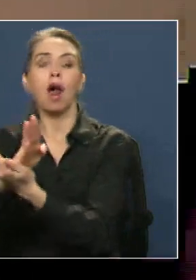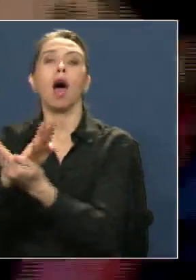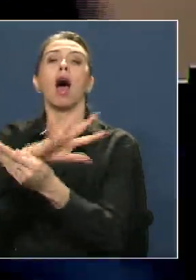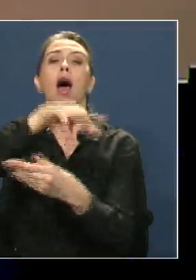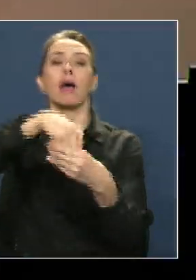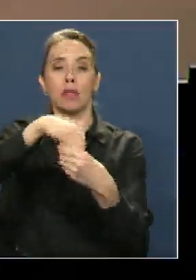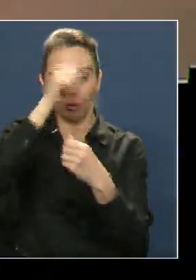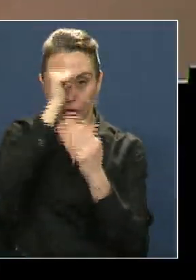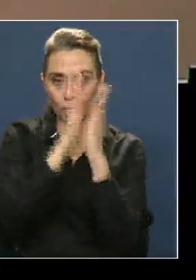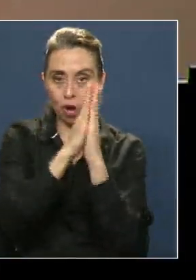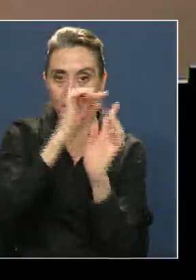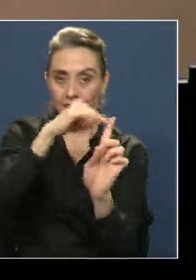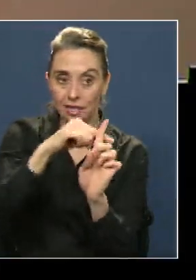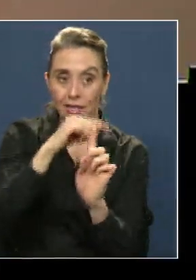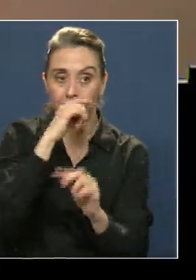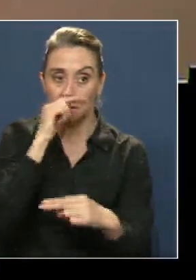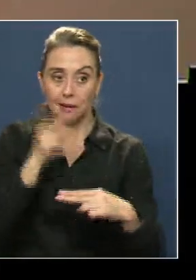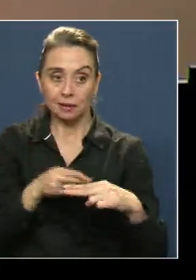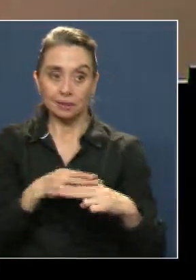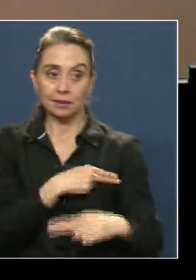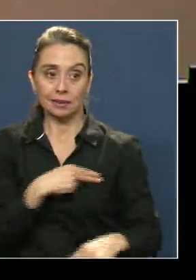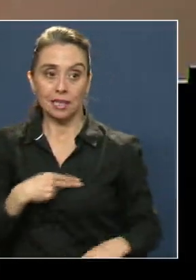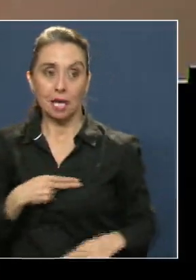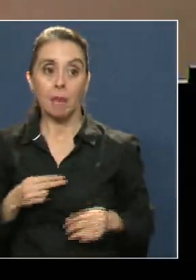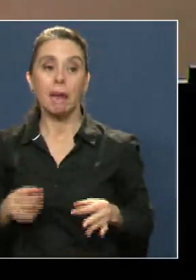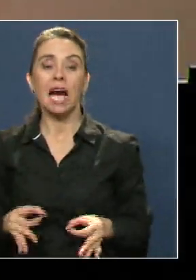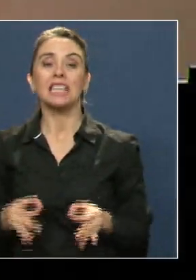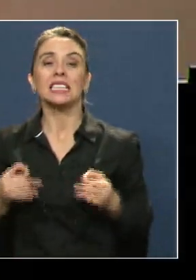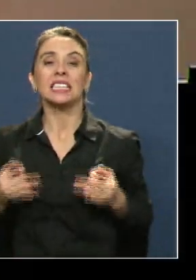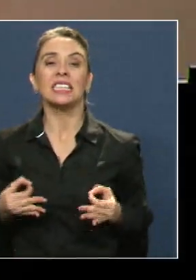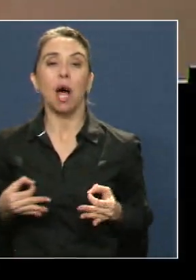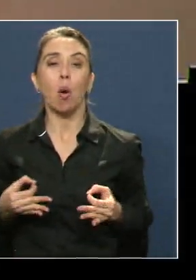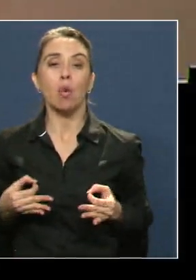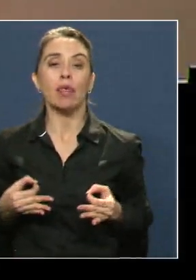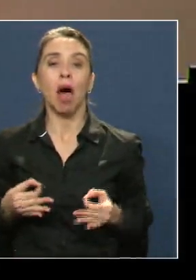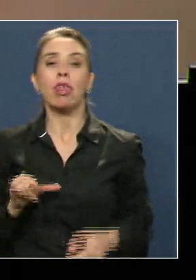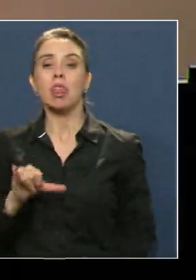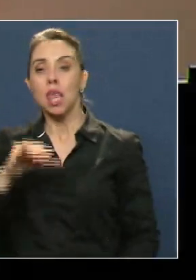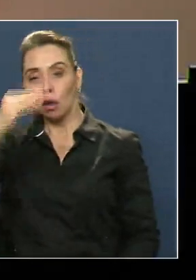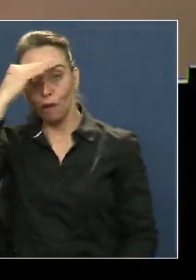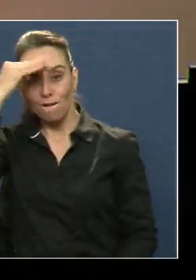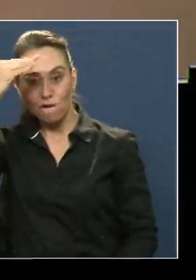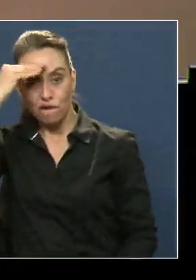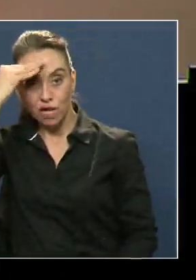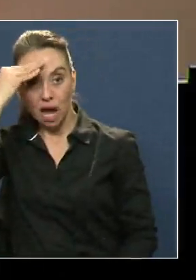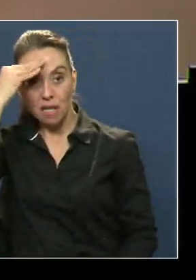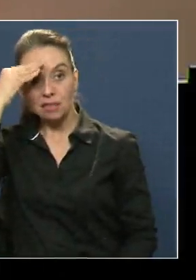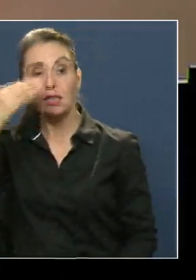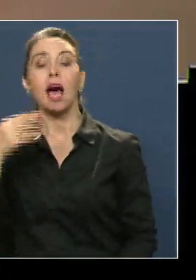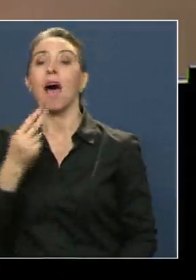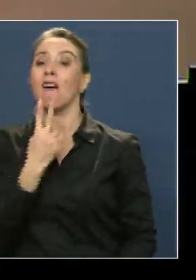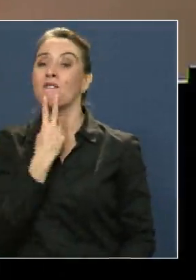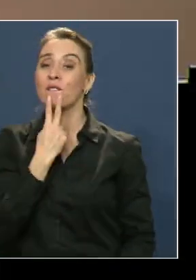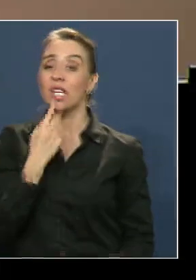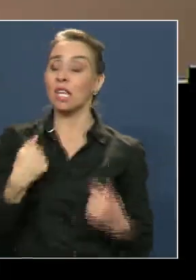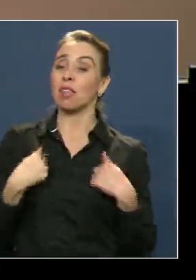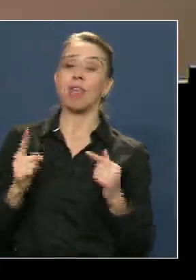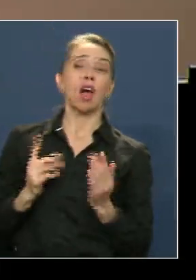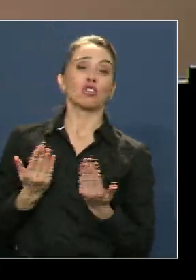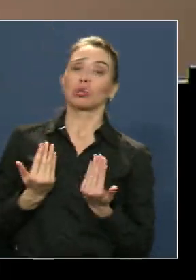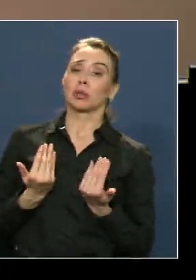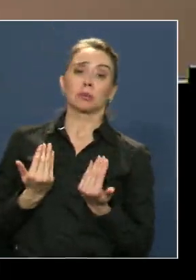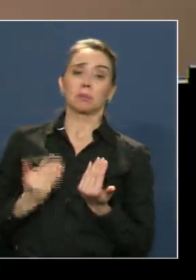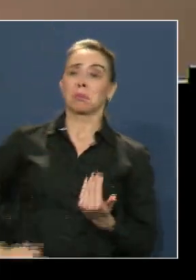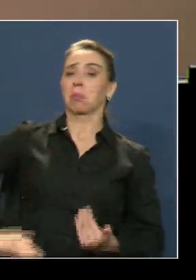de iglesia, de lo que llamábamos seguridad y confianza. Sin duda que uno en la vida no espera, ni